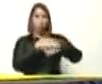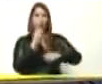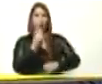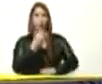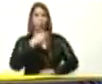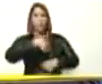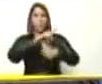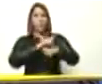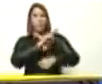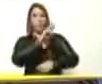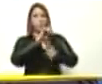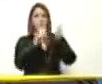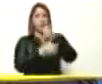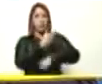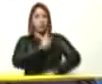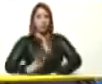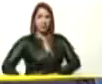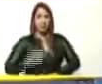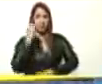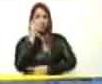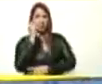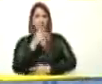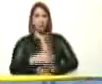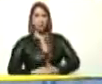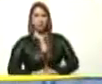vicepresidenta de la asamblea y